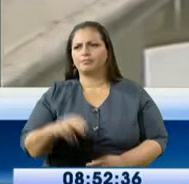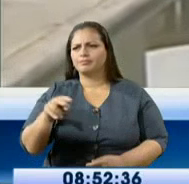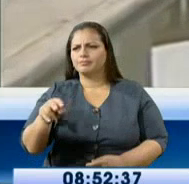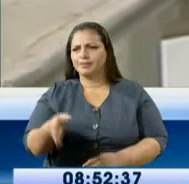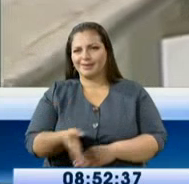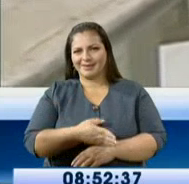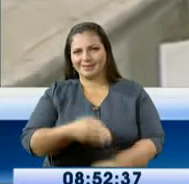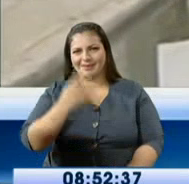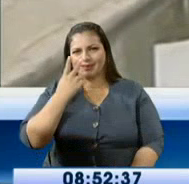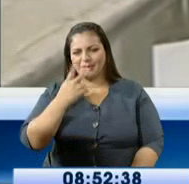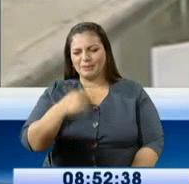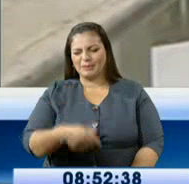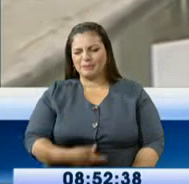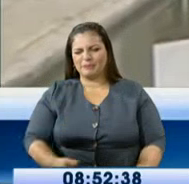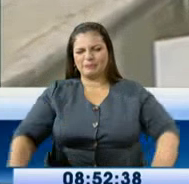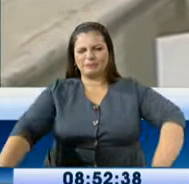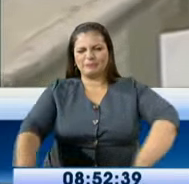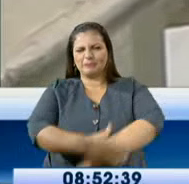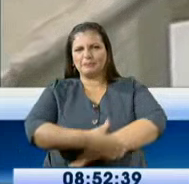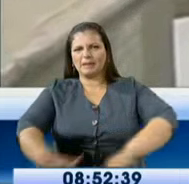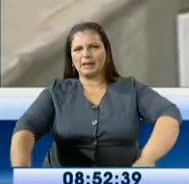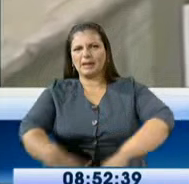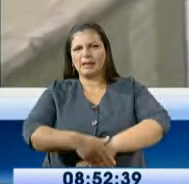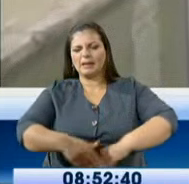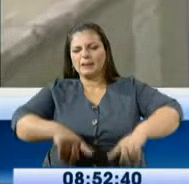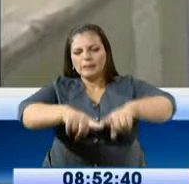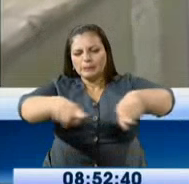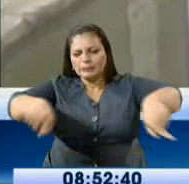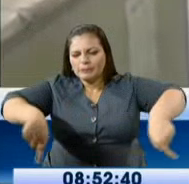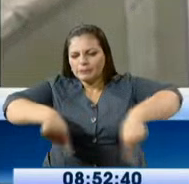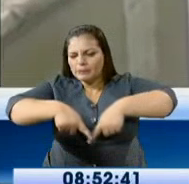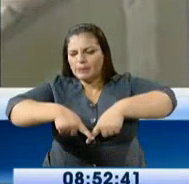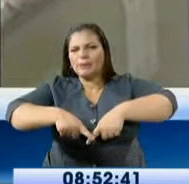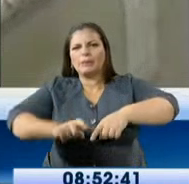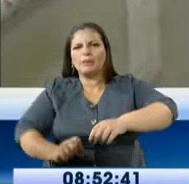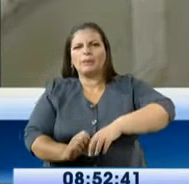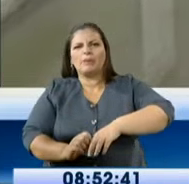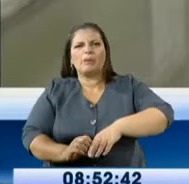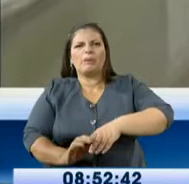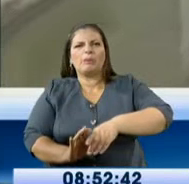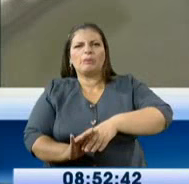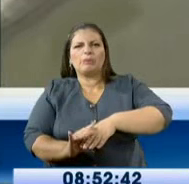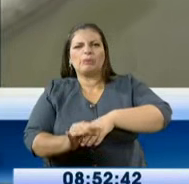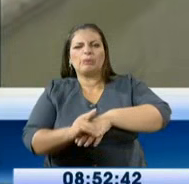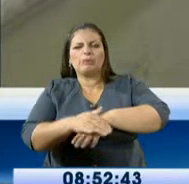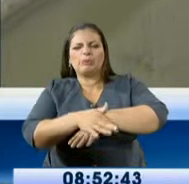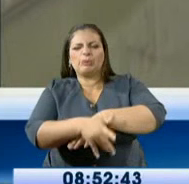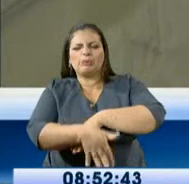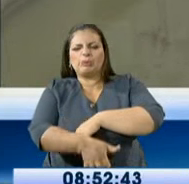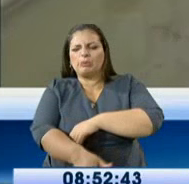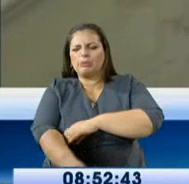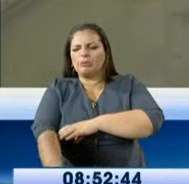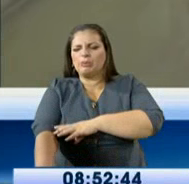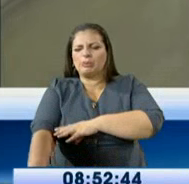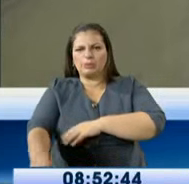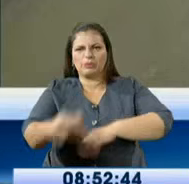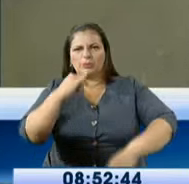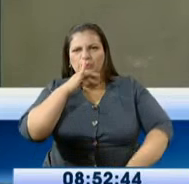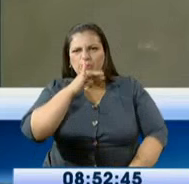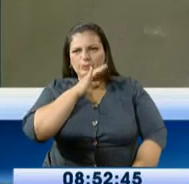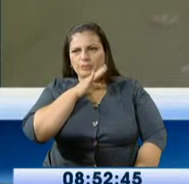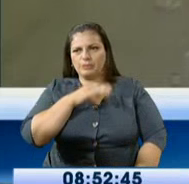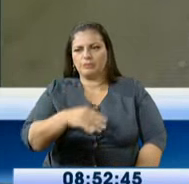que han afectado a todas estas manzanas, más o menos unas 4 manzanas terriblemente afectadas directamente. De